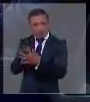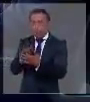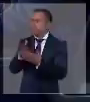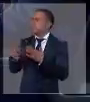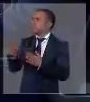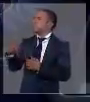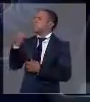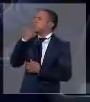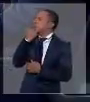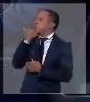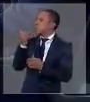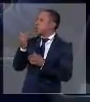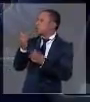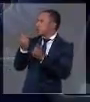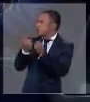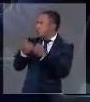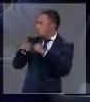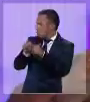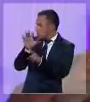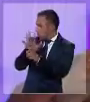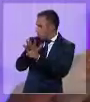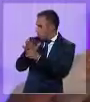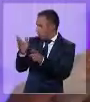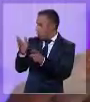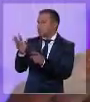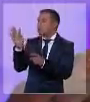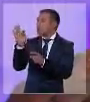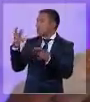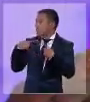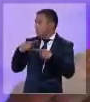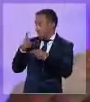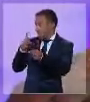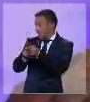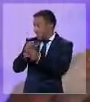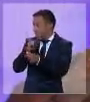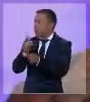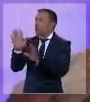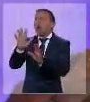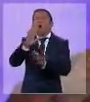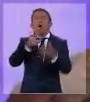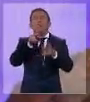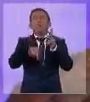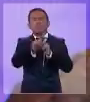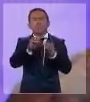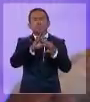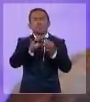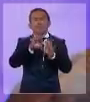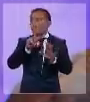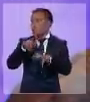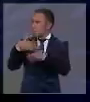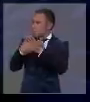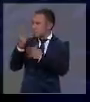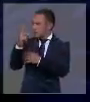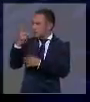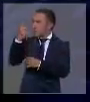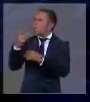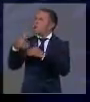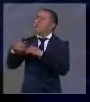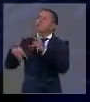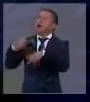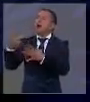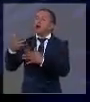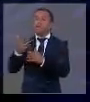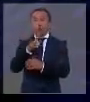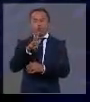¿Va a seguir existiendo el seguro popular? ¿Quién hoy está afiliado al seguro popular? ¿Qué le va a pasar? Ah, claro, claro. Si usted gana, no, ¿qué le va a pasar el 1 de diciembre? No, va a tener mejor